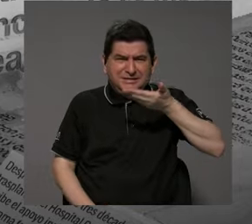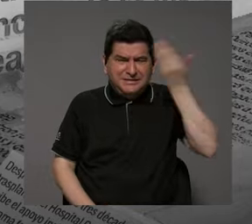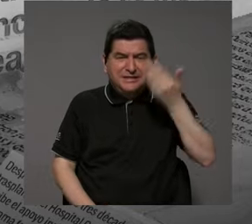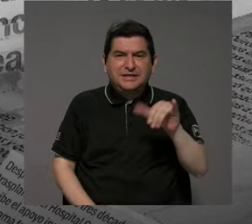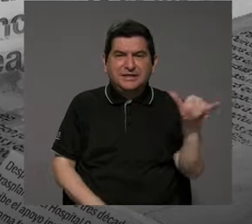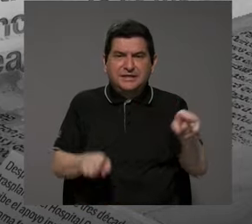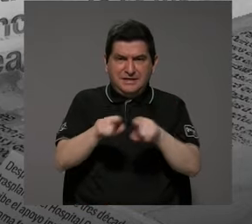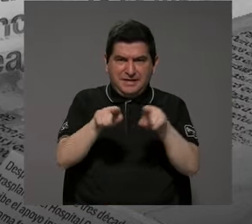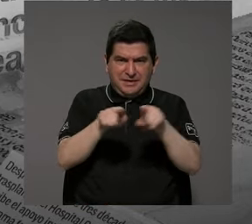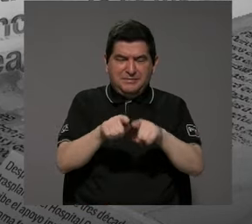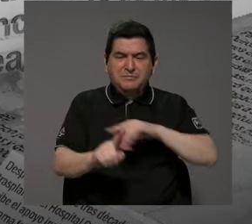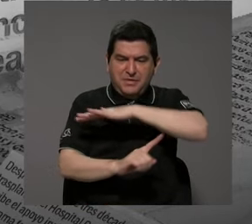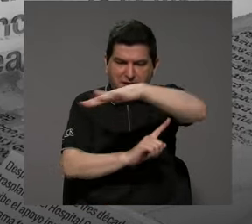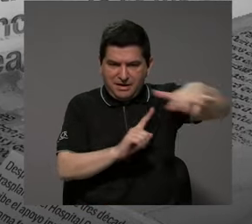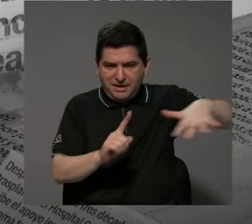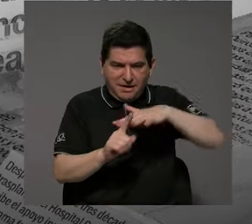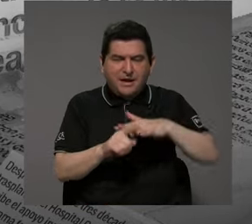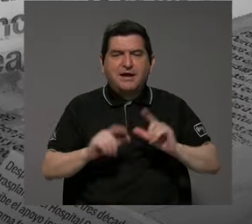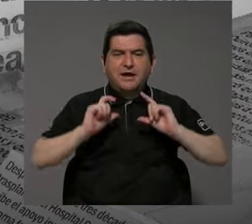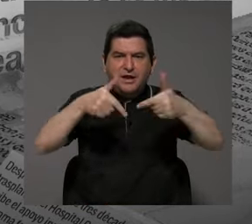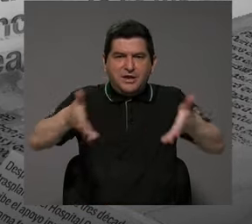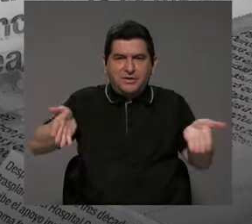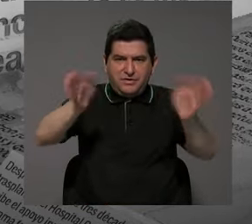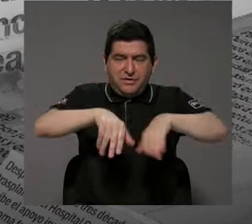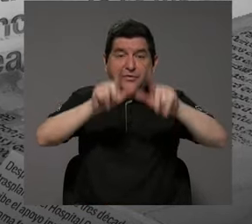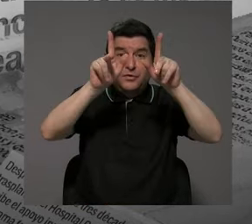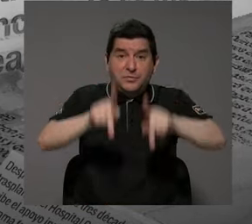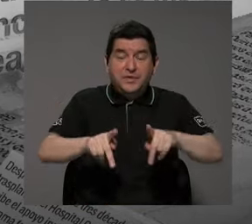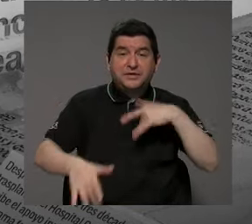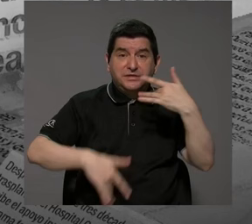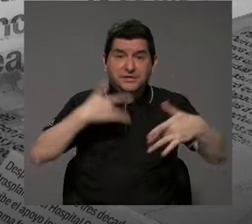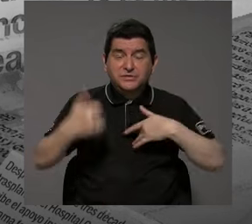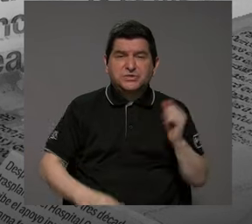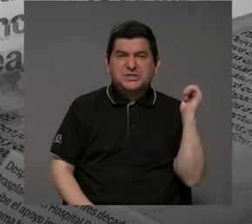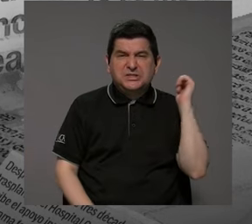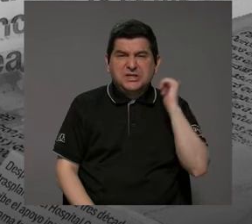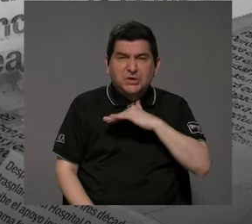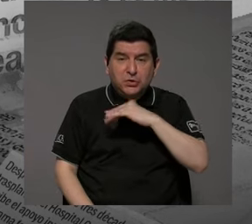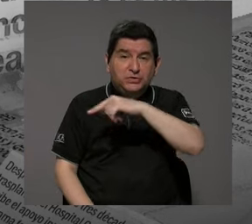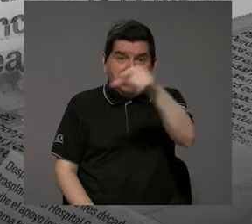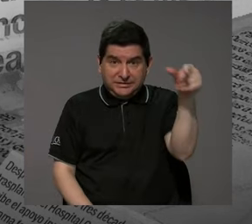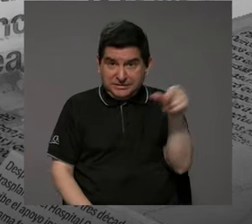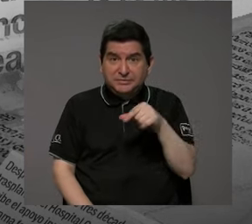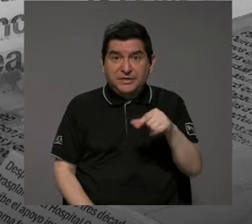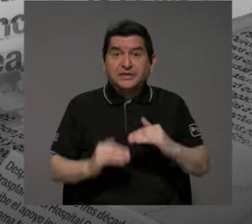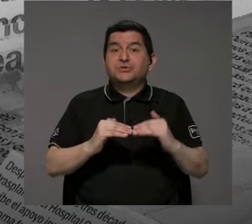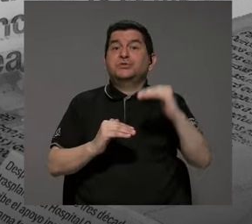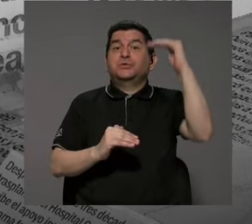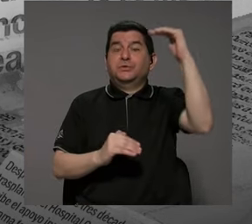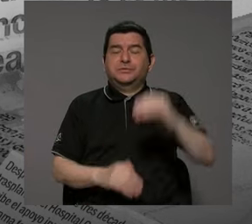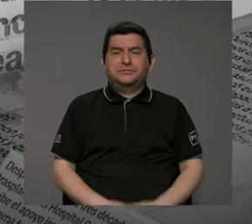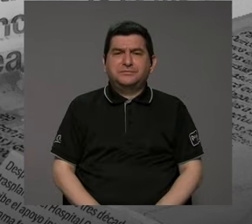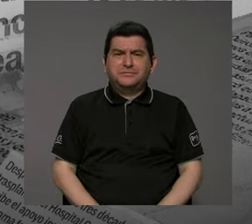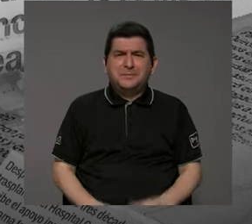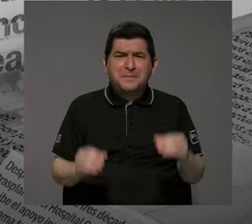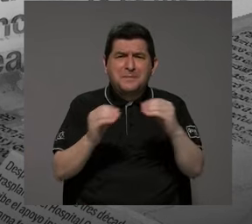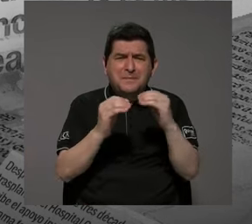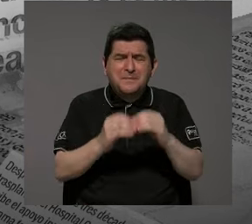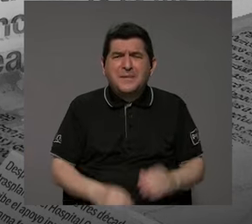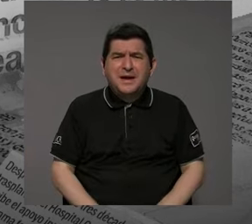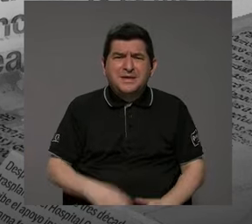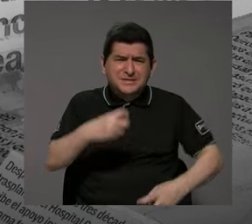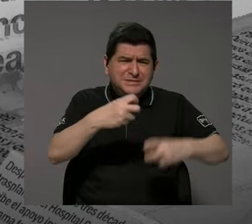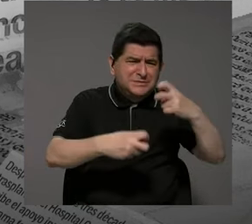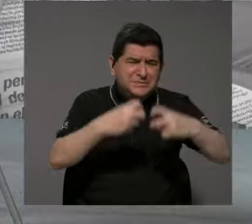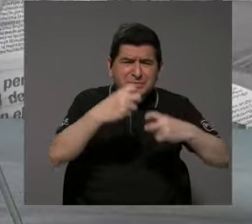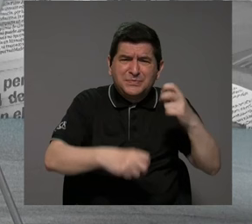alrededores del relleno eh la gente percibe que hay mayor contaminación de ríos eh aumento de plagas y disminución de